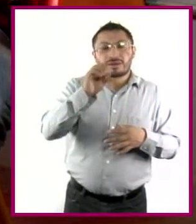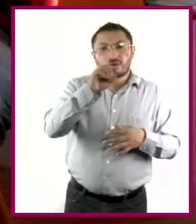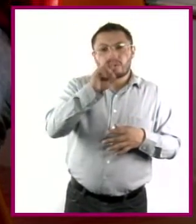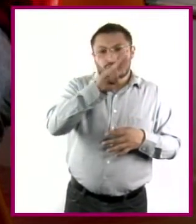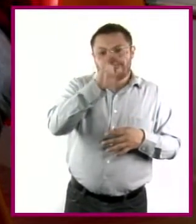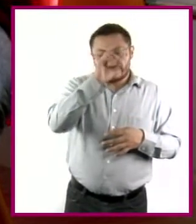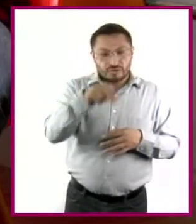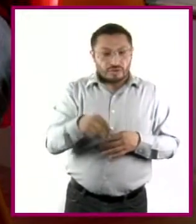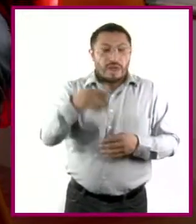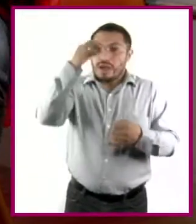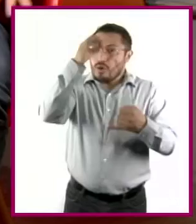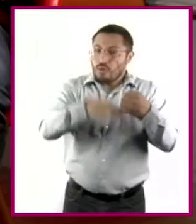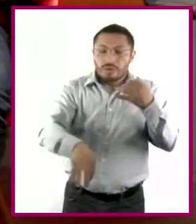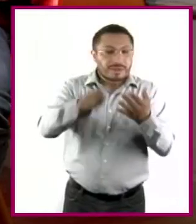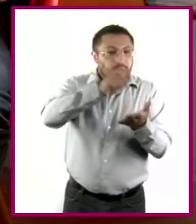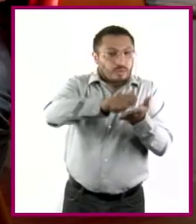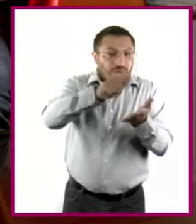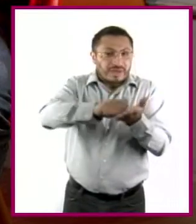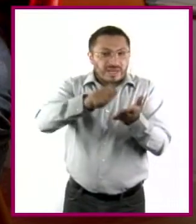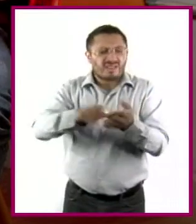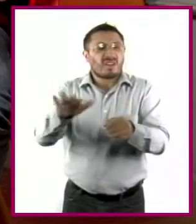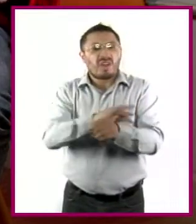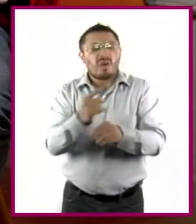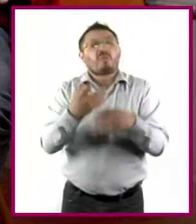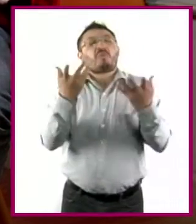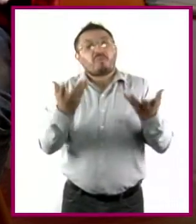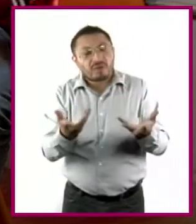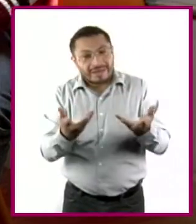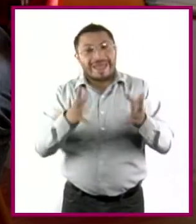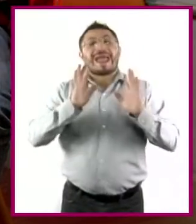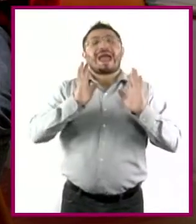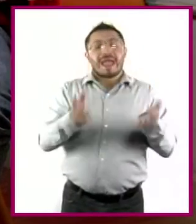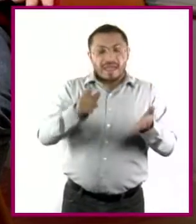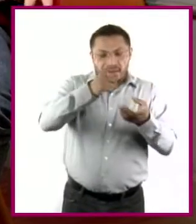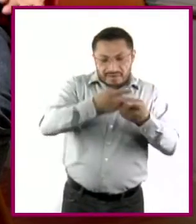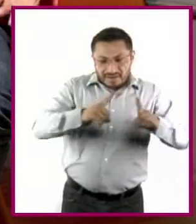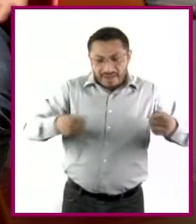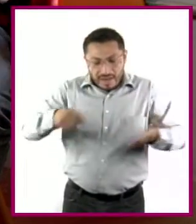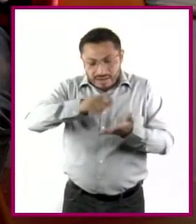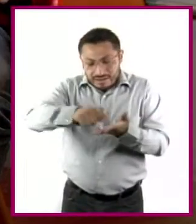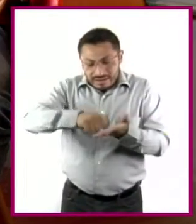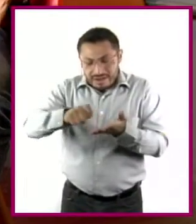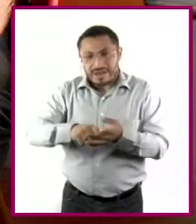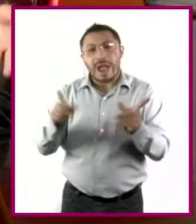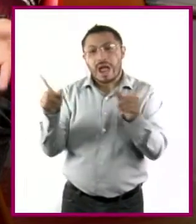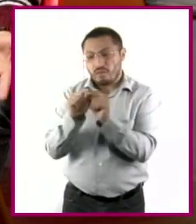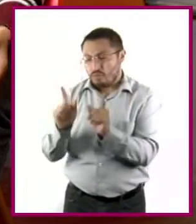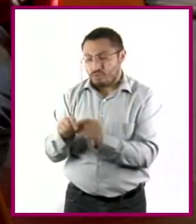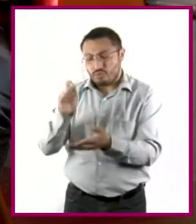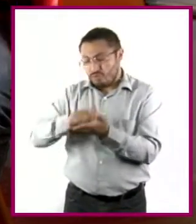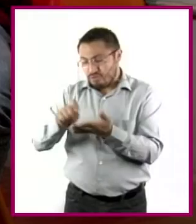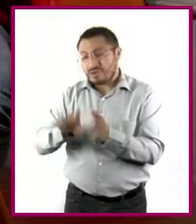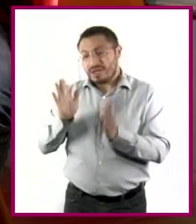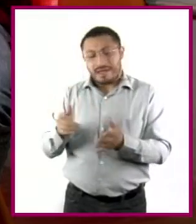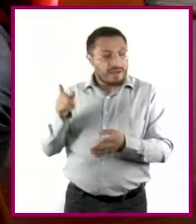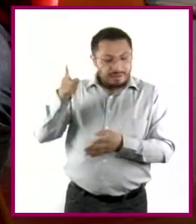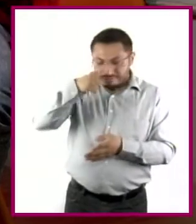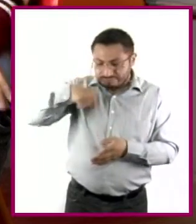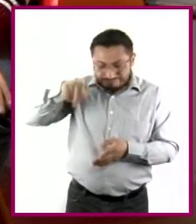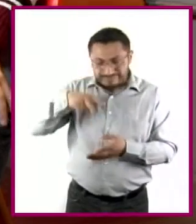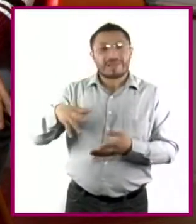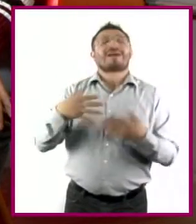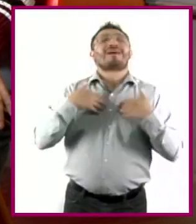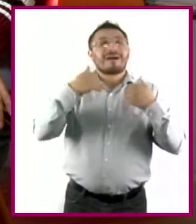ensayo. Y eso porque una vez que se tiene todo el resto, es posible escribir sobre qué va a tratar la pieza. Así de